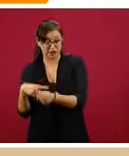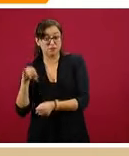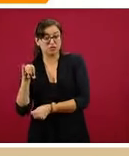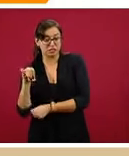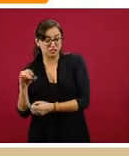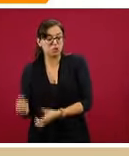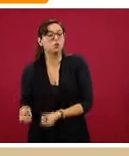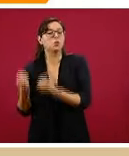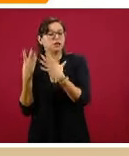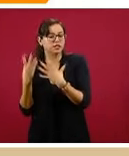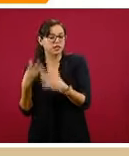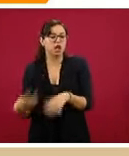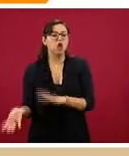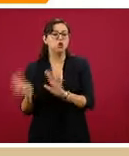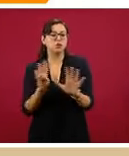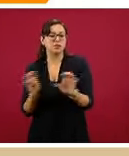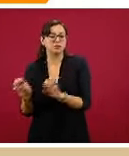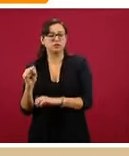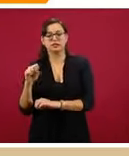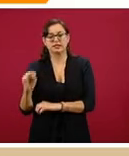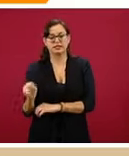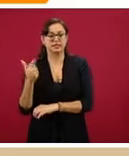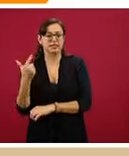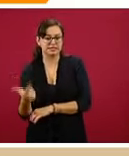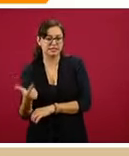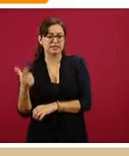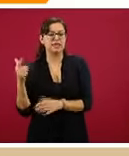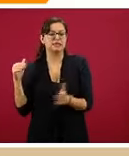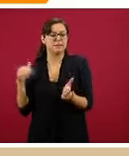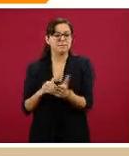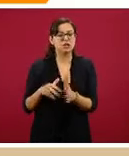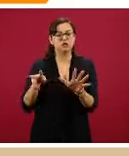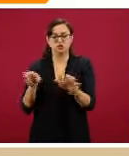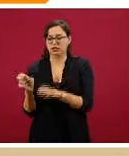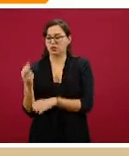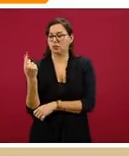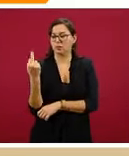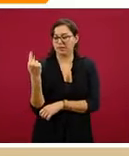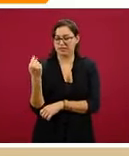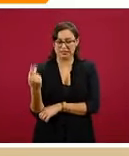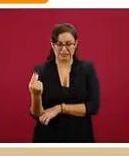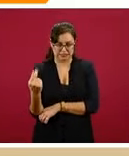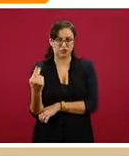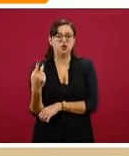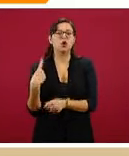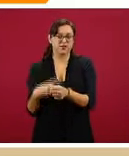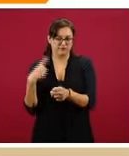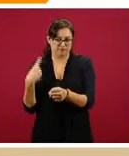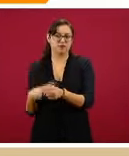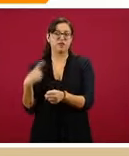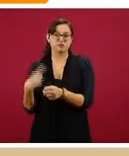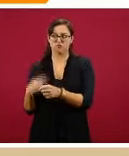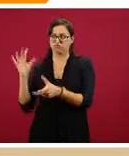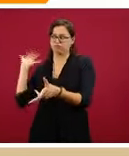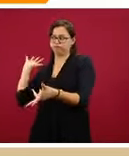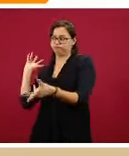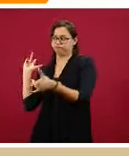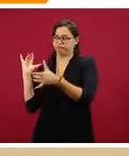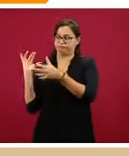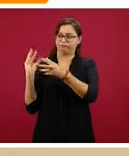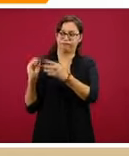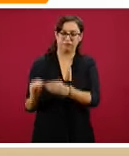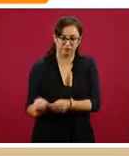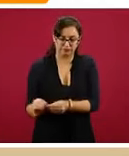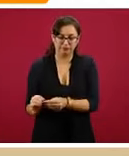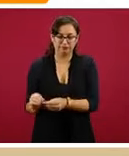967.825 personas son los casos confirmados de COVID-19 en México y los vemos también